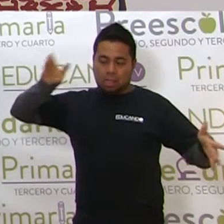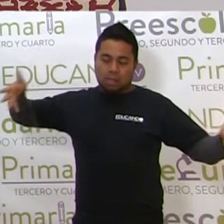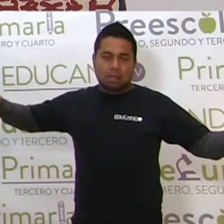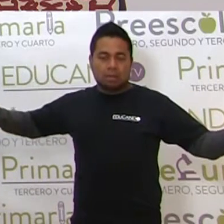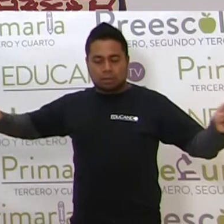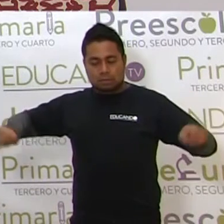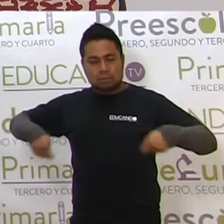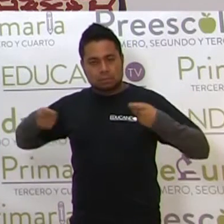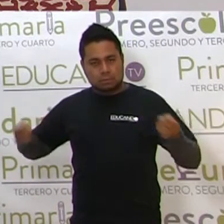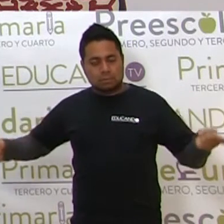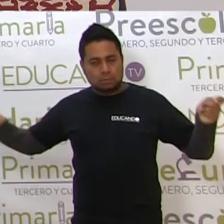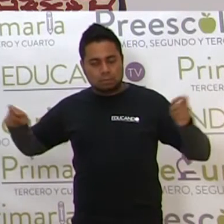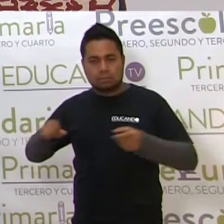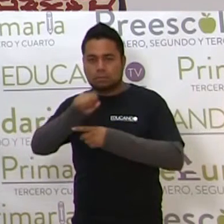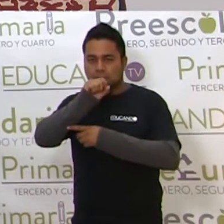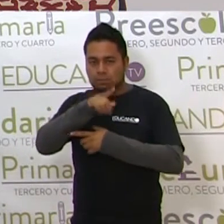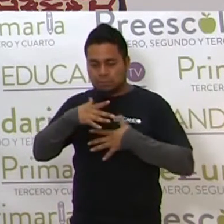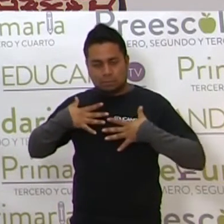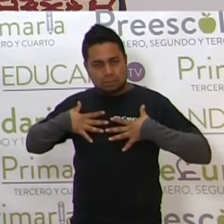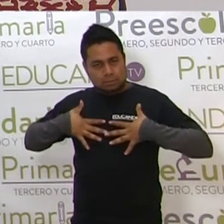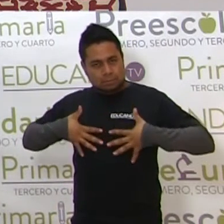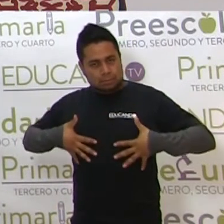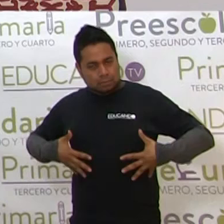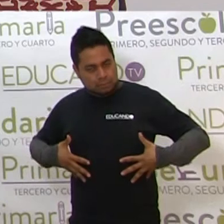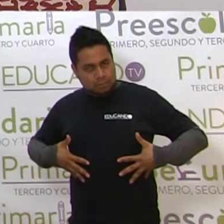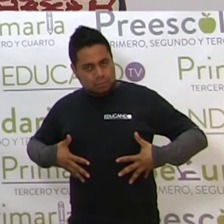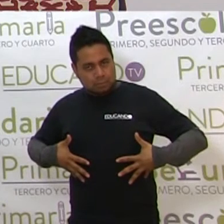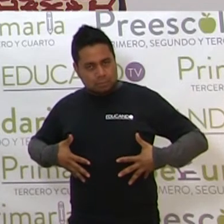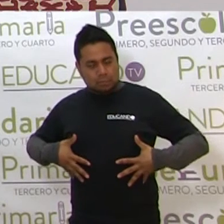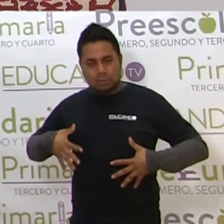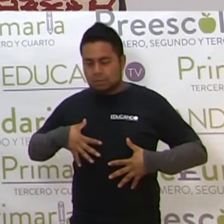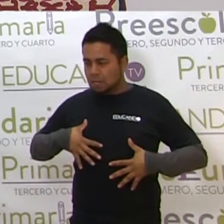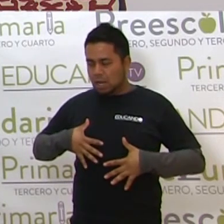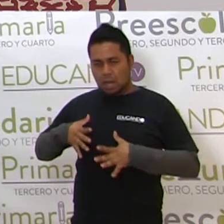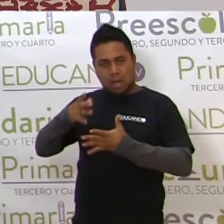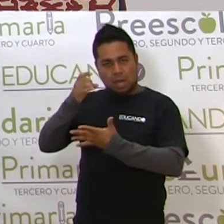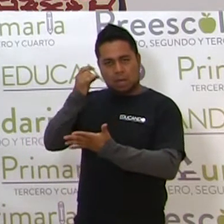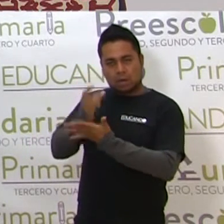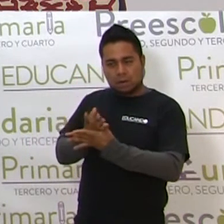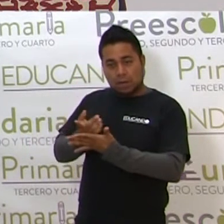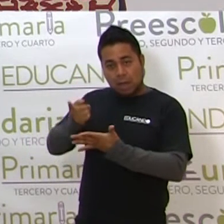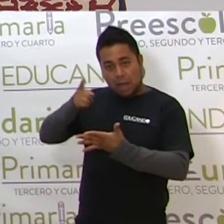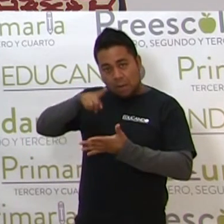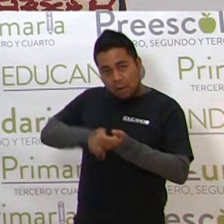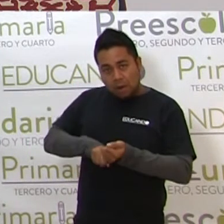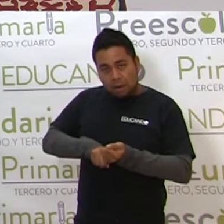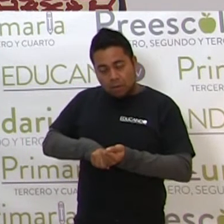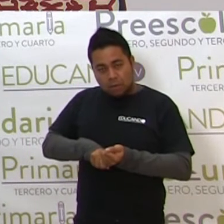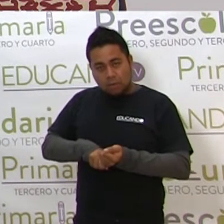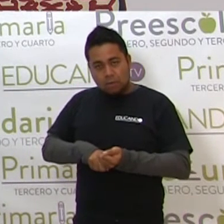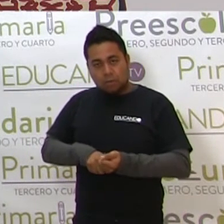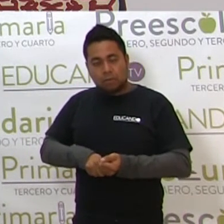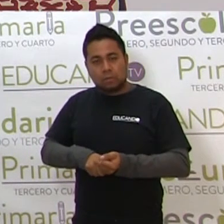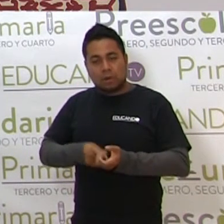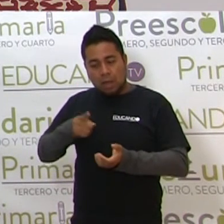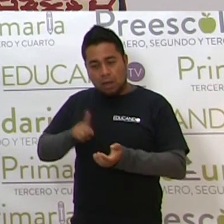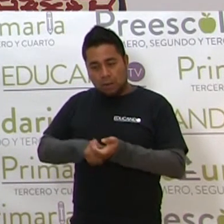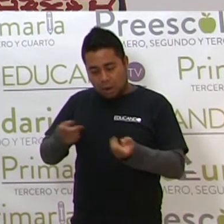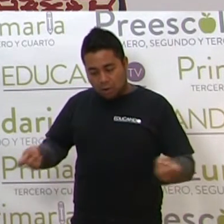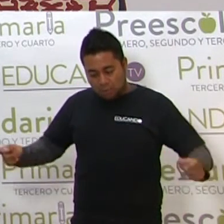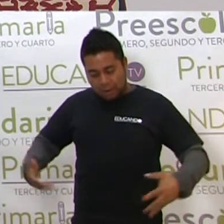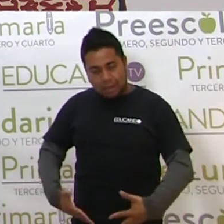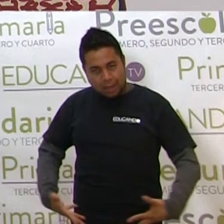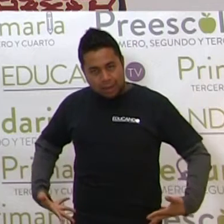tiene su blusa es una blusa especial debajo de la falda no se ve pero usan algo que se llama